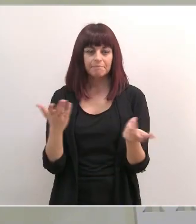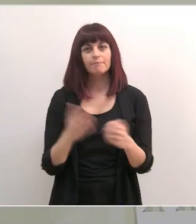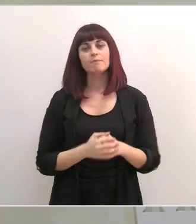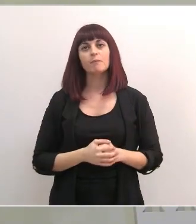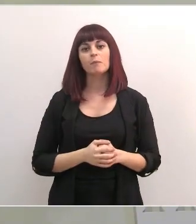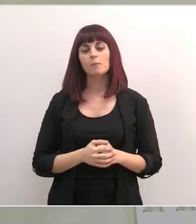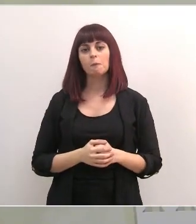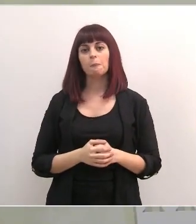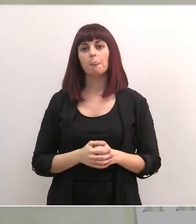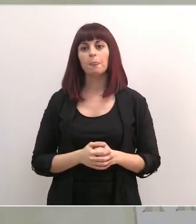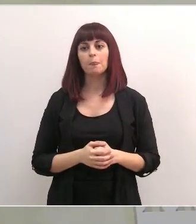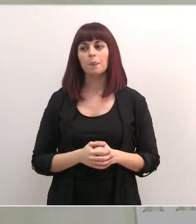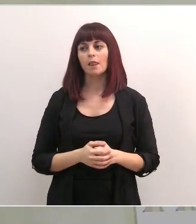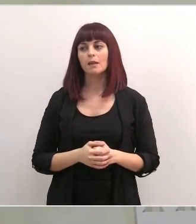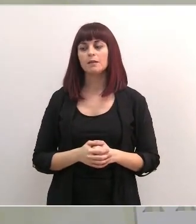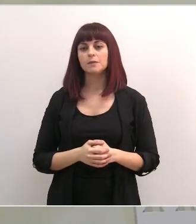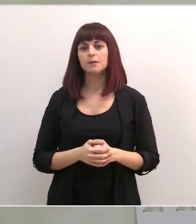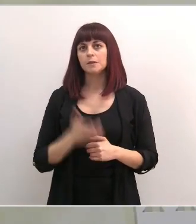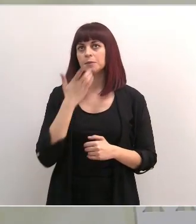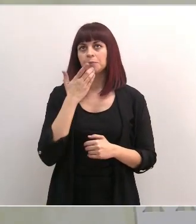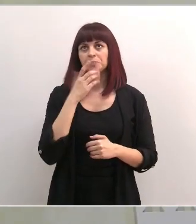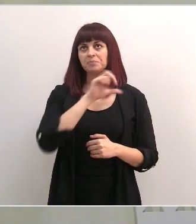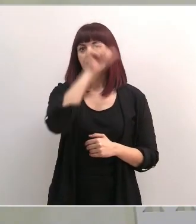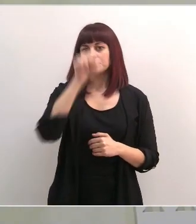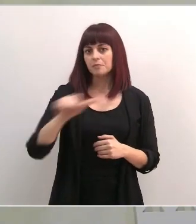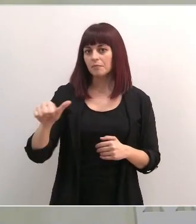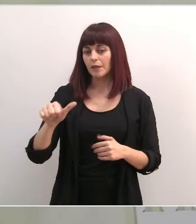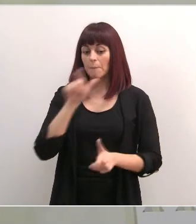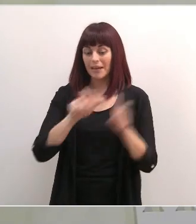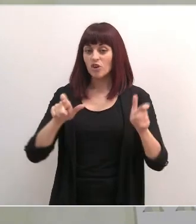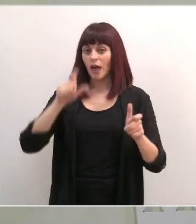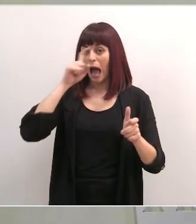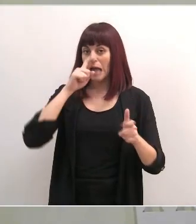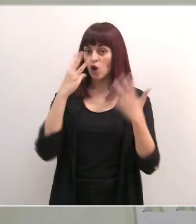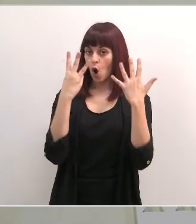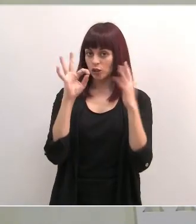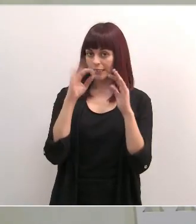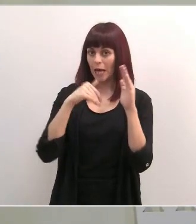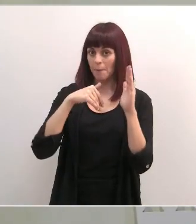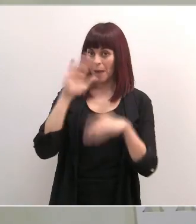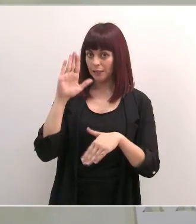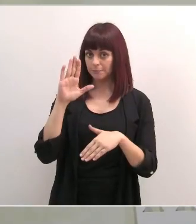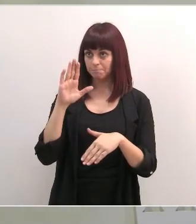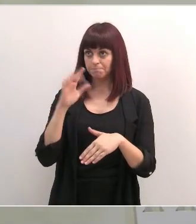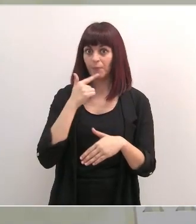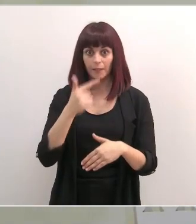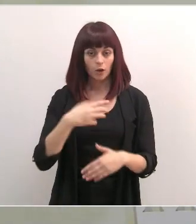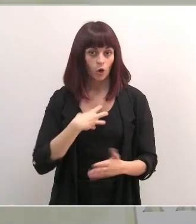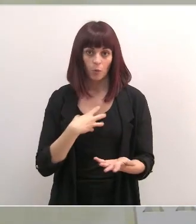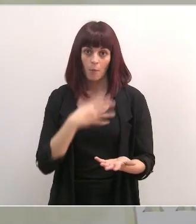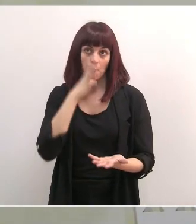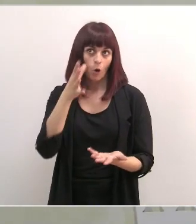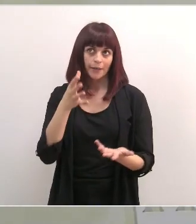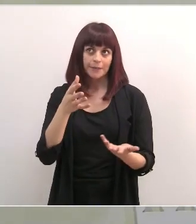vacunar por la semana que viene a personas de más de 80 años, teniendo en cuenta que tenemos más de 70.000, pues sería establecer